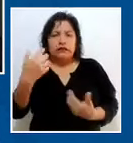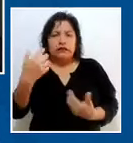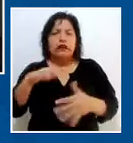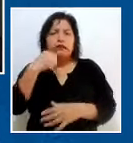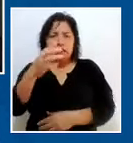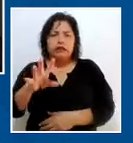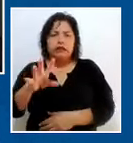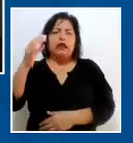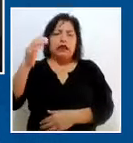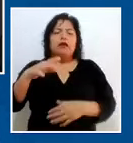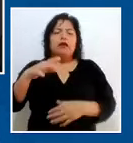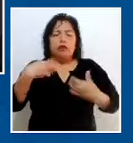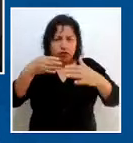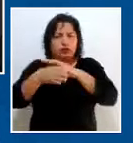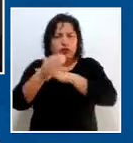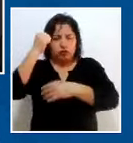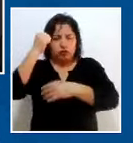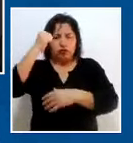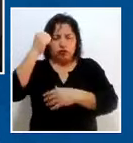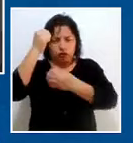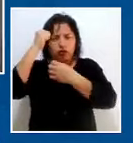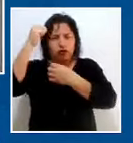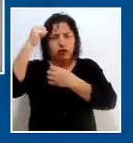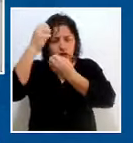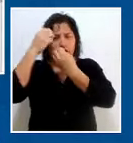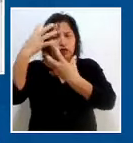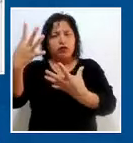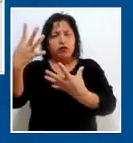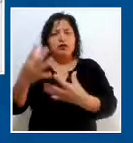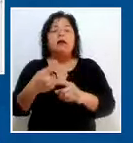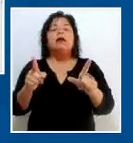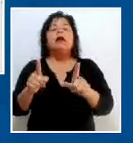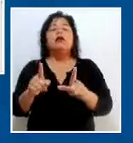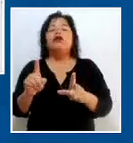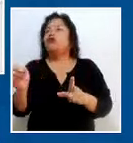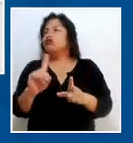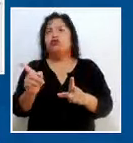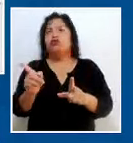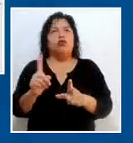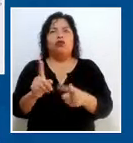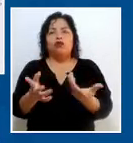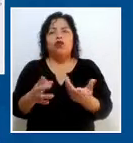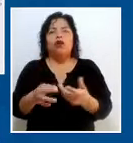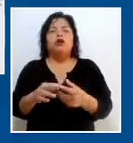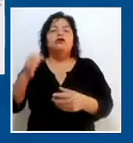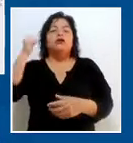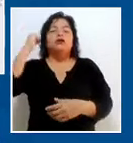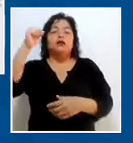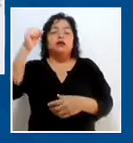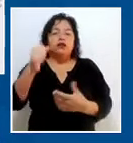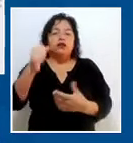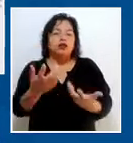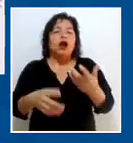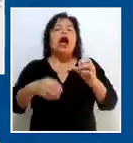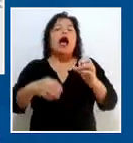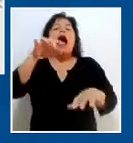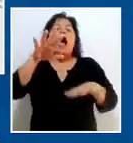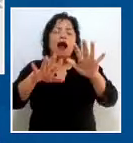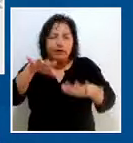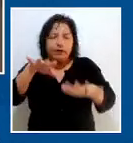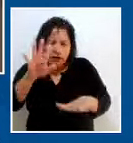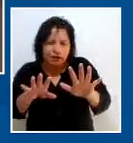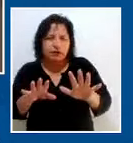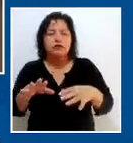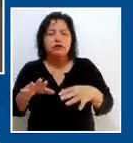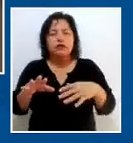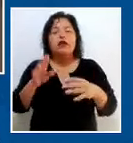como todo derecho, no existe un derecho absoluto, ¿no? Existen determinadas excepciones. En nuestra ley, nuestro